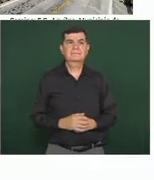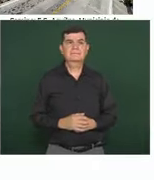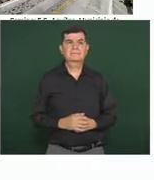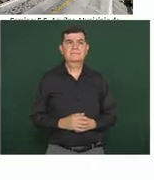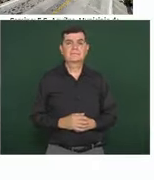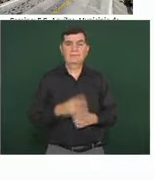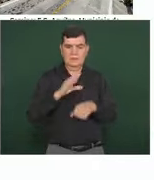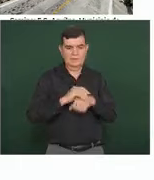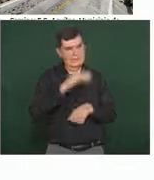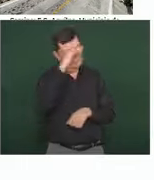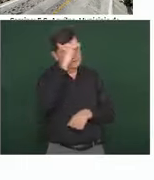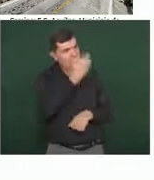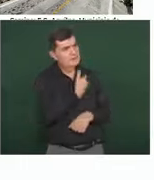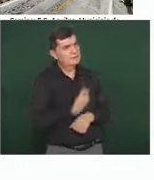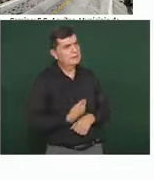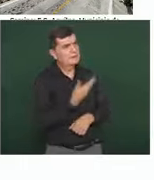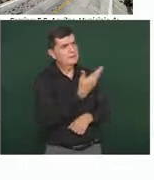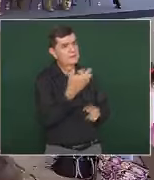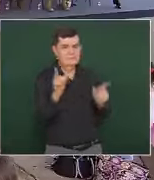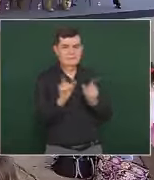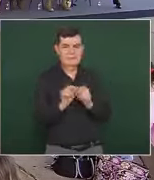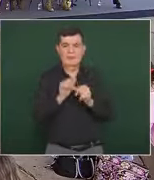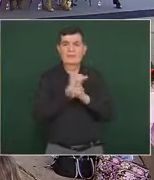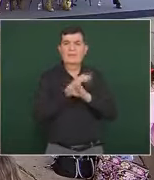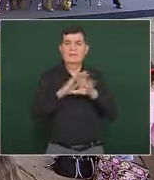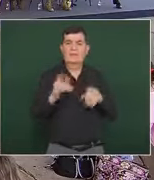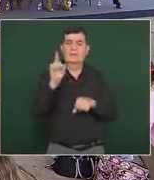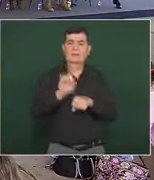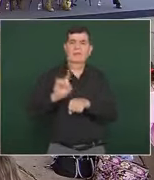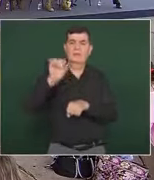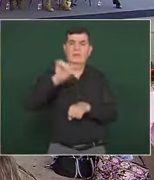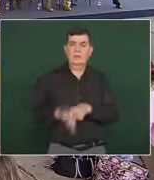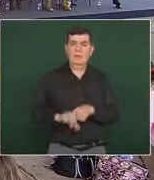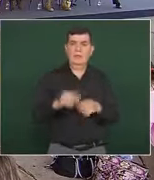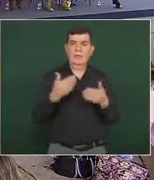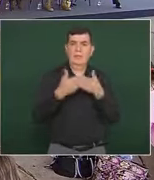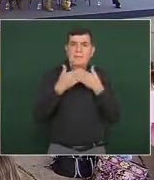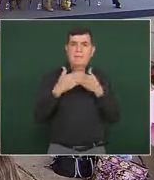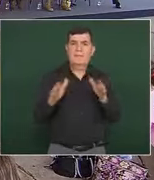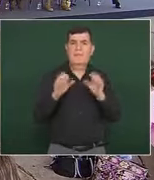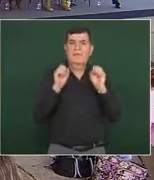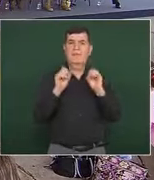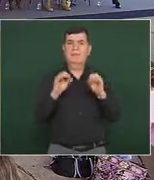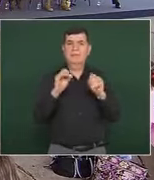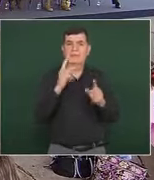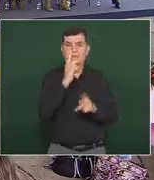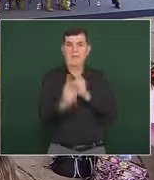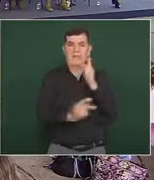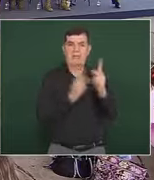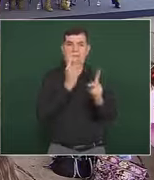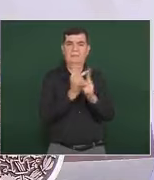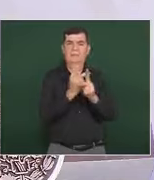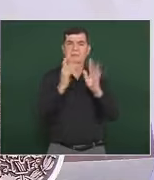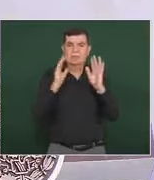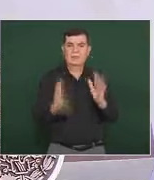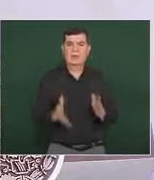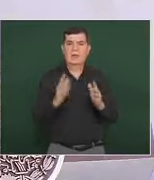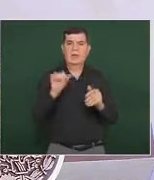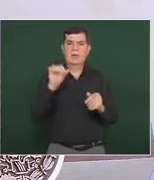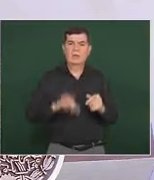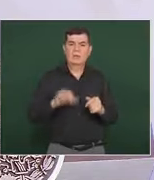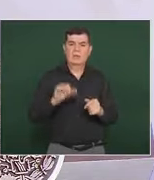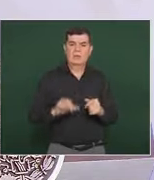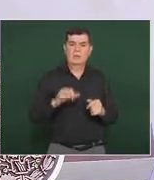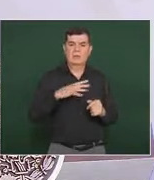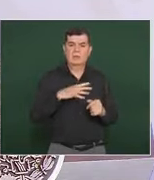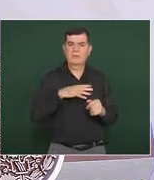Con su permiso, señor presidente, solo para informarles que el día de hoy se va a reabrir la oficina de pasaportes y con ello